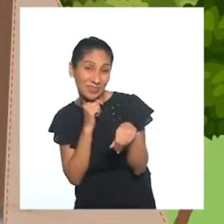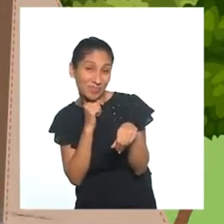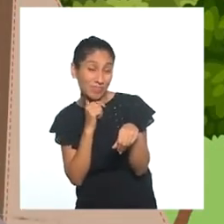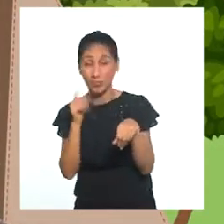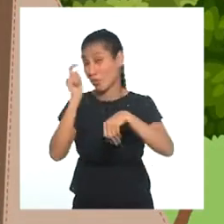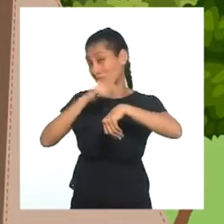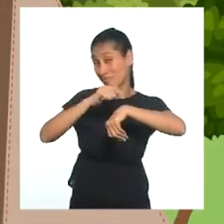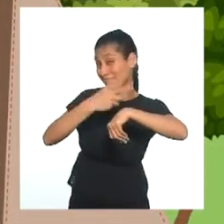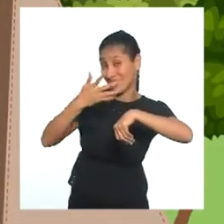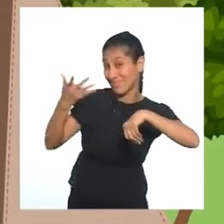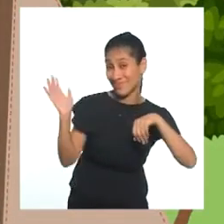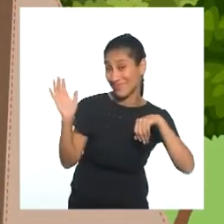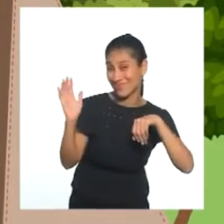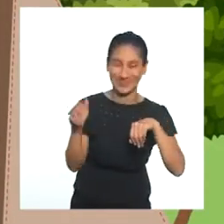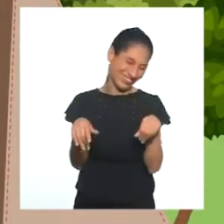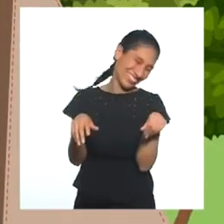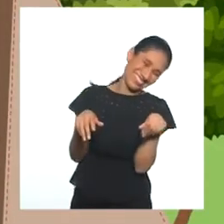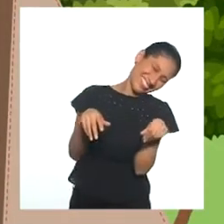¡Pues ya no hay tiempo!